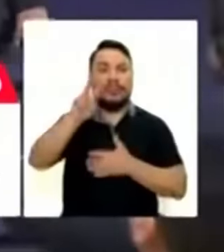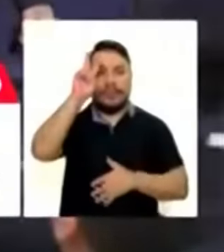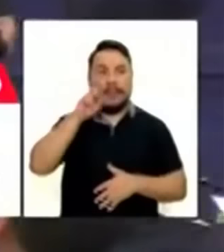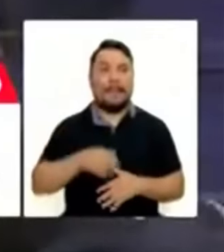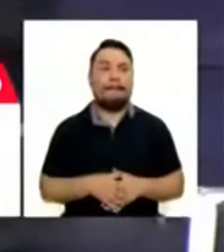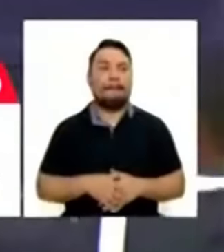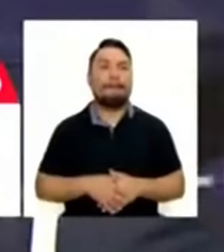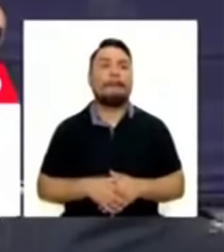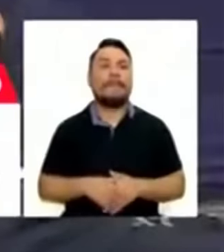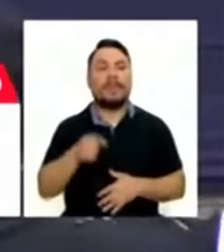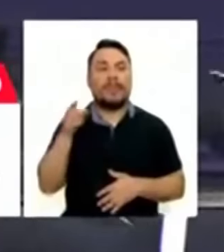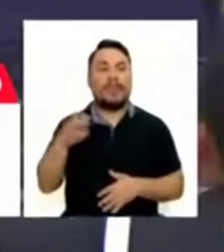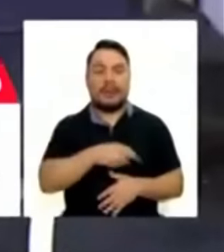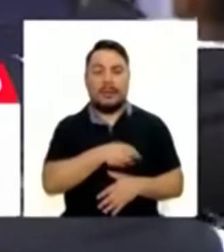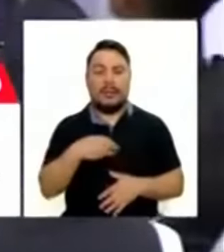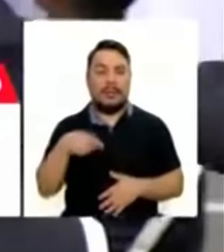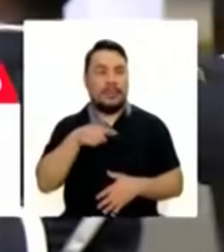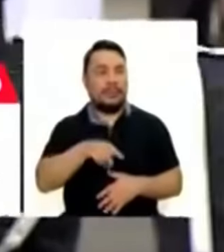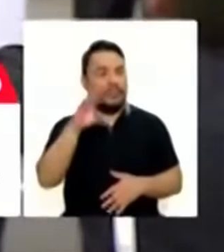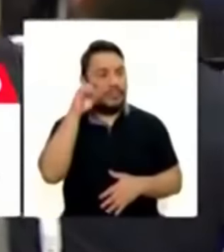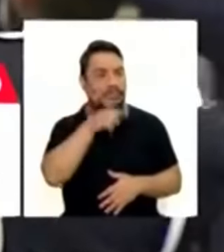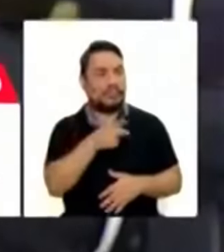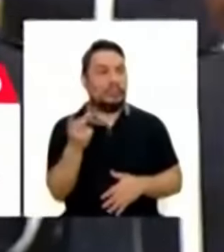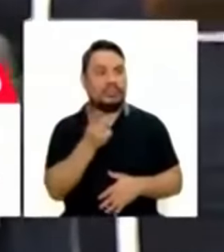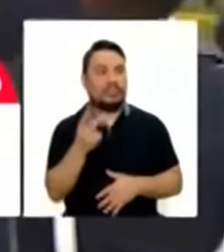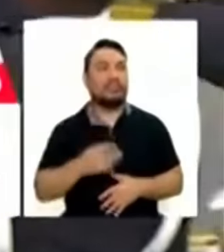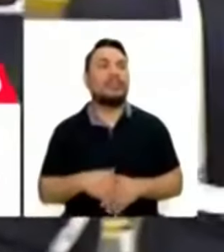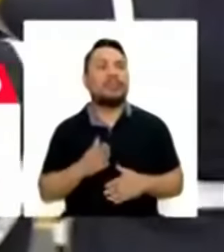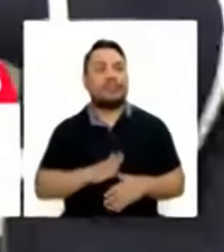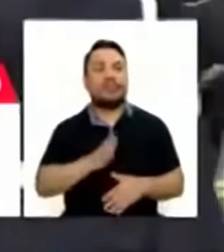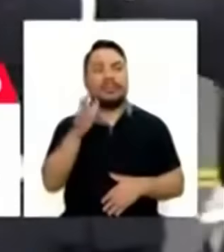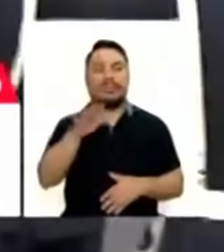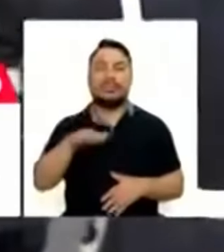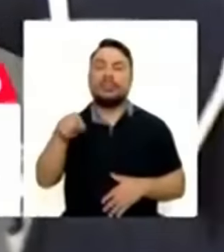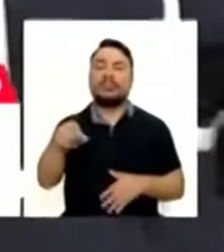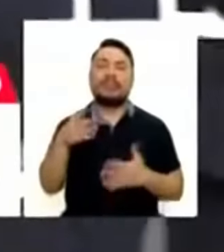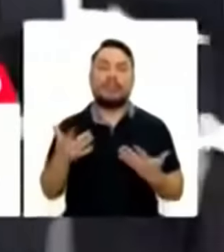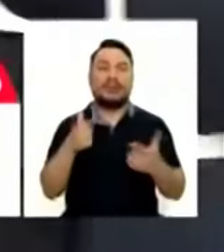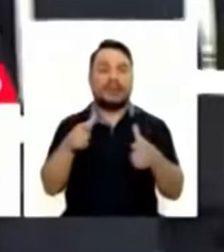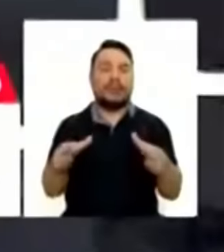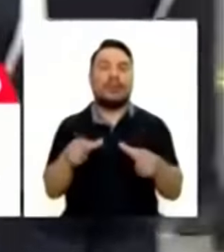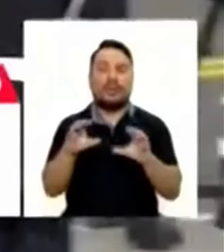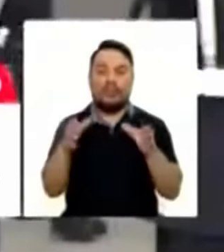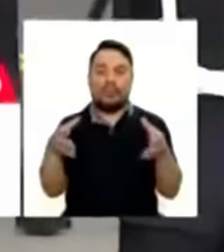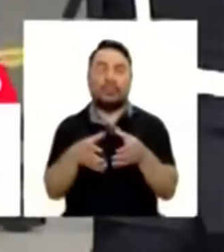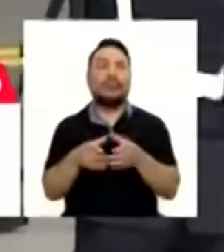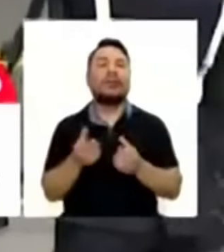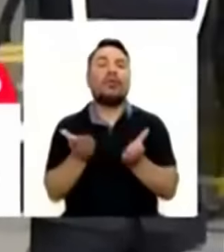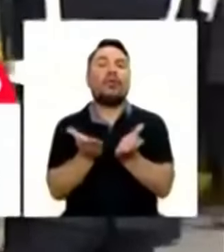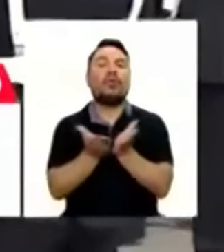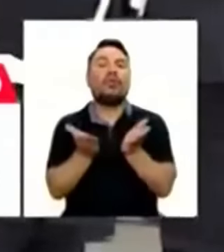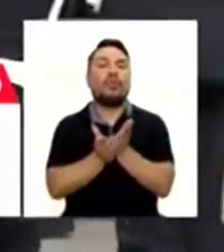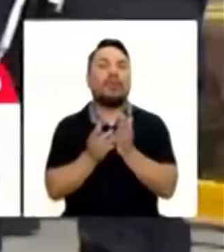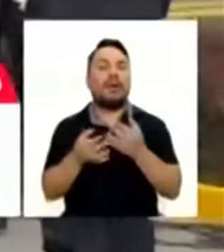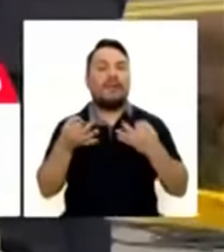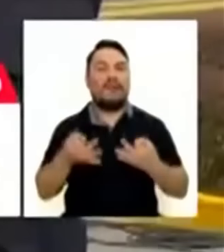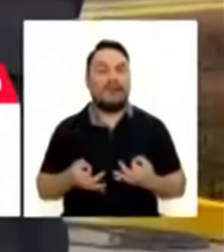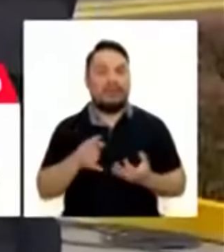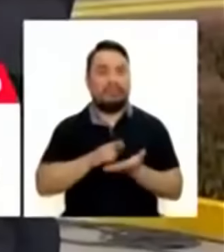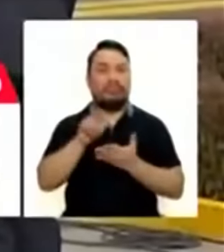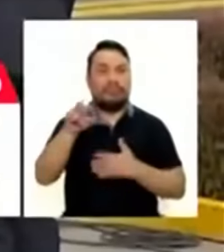Perú y el Ministro de Defensa, se dirigen hasta donde se ubica la escolta de la Escuela de Oficiales